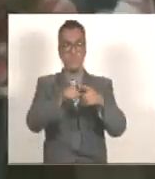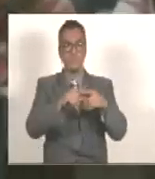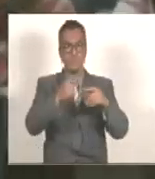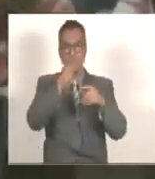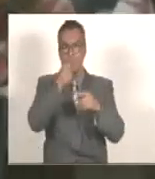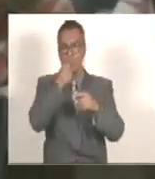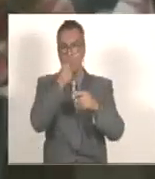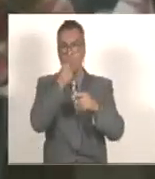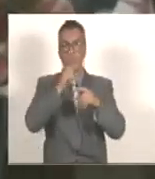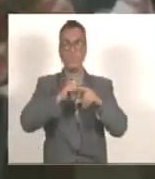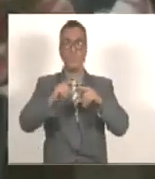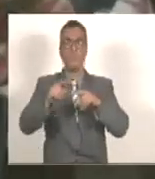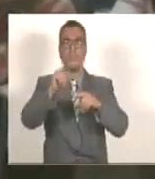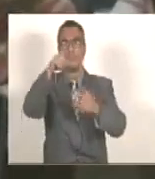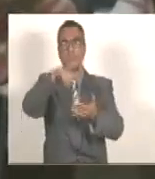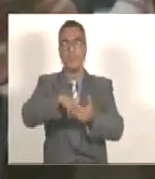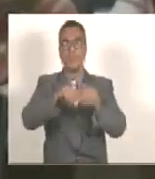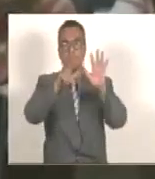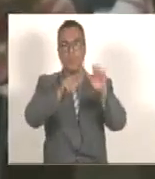arbitral de